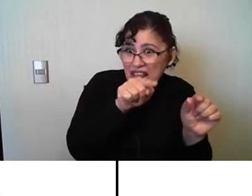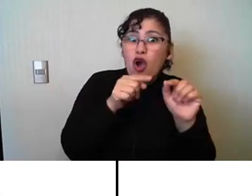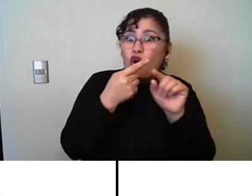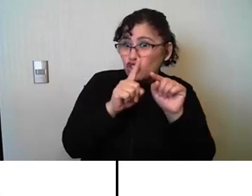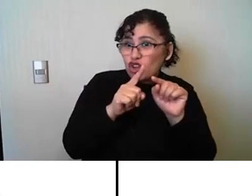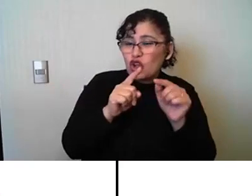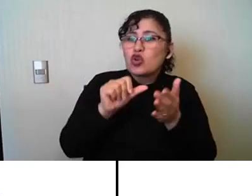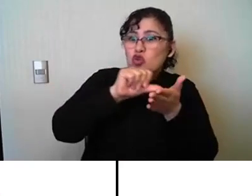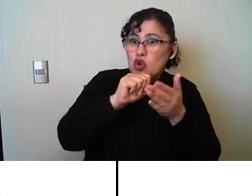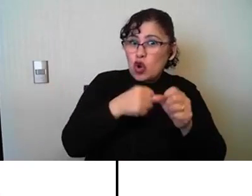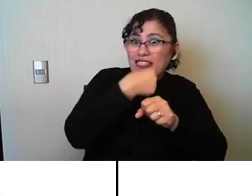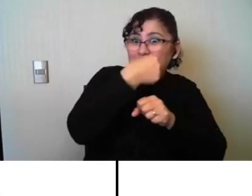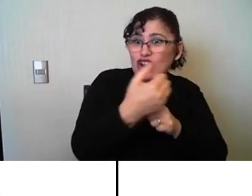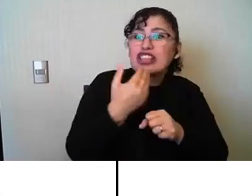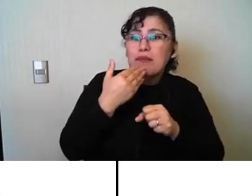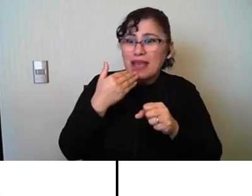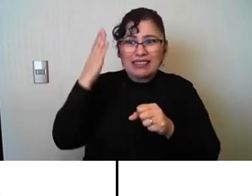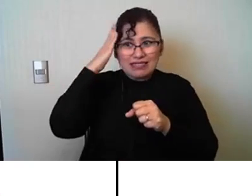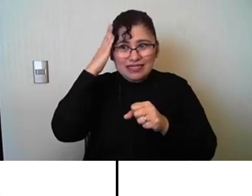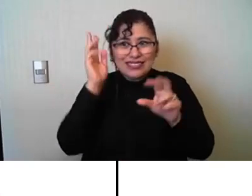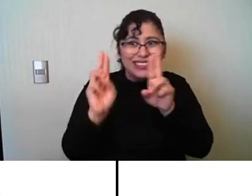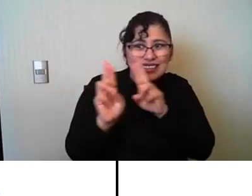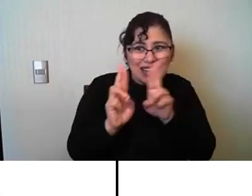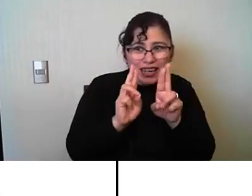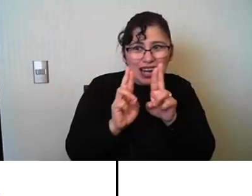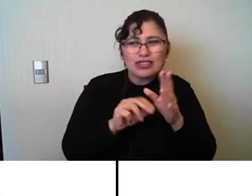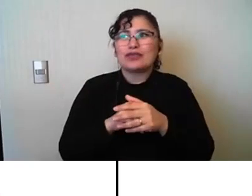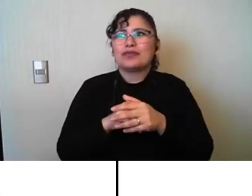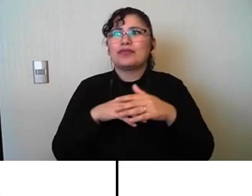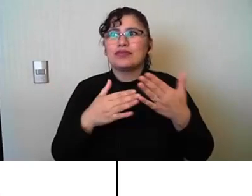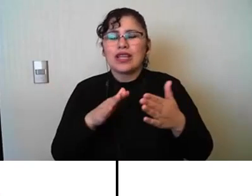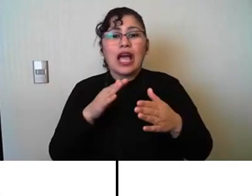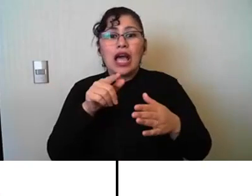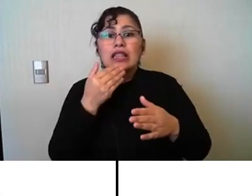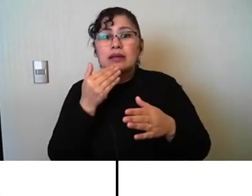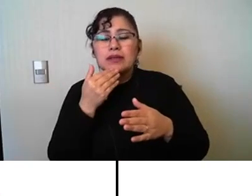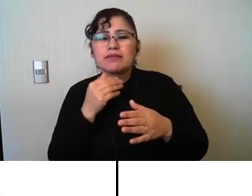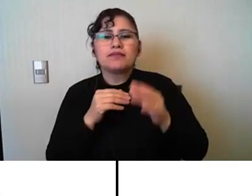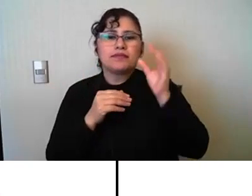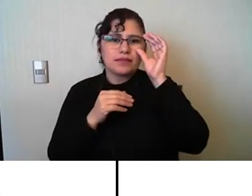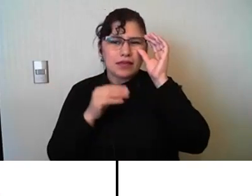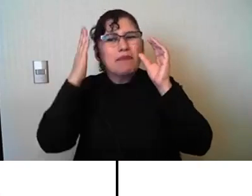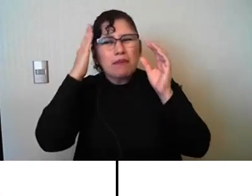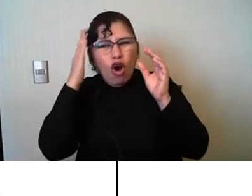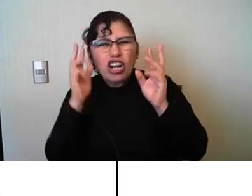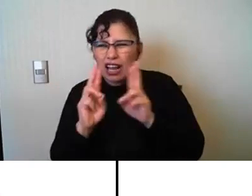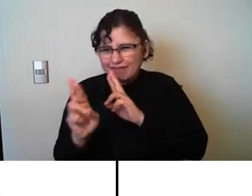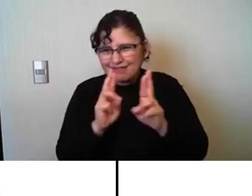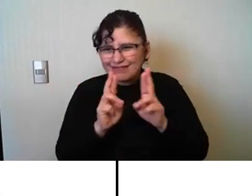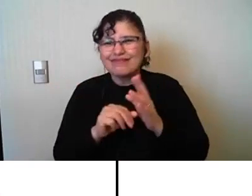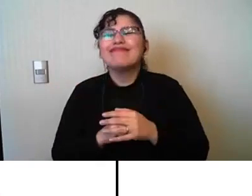por tanto, también tendrá que ver una de sus funciones, si lo estudiaron en la tabla, tiene que ver con la memoria, núcleo anterior del tálamo,